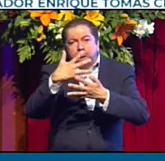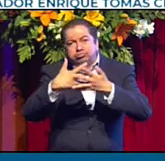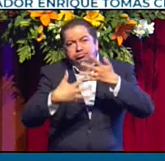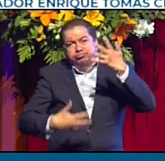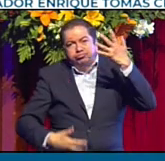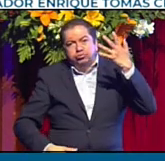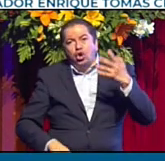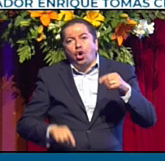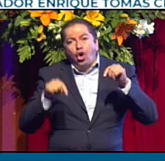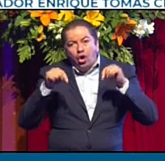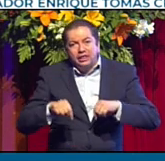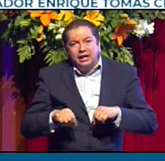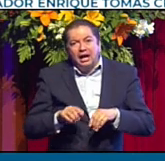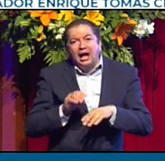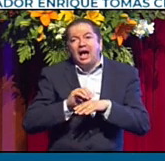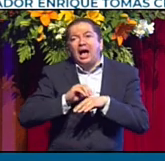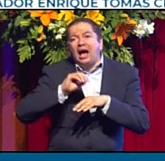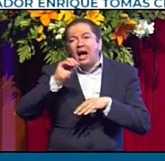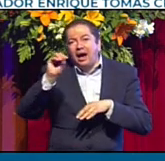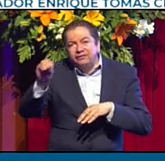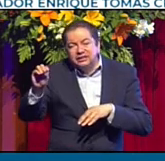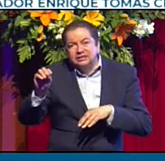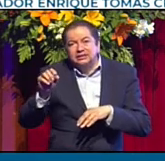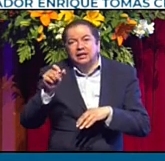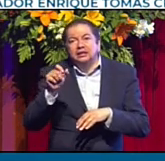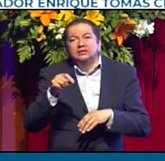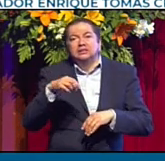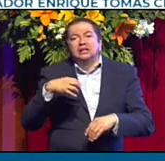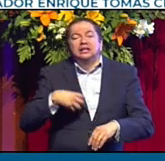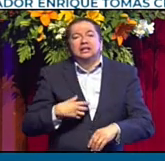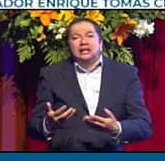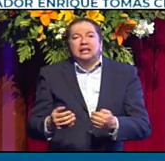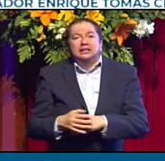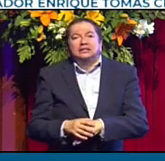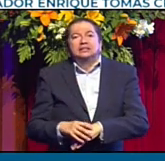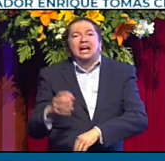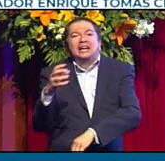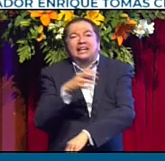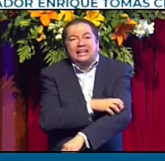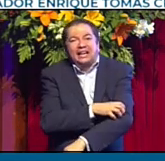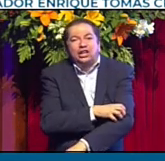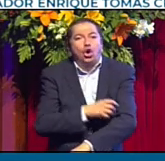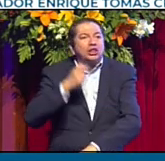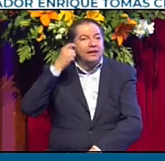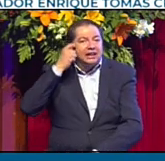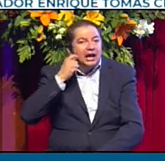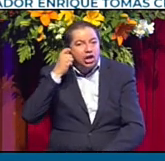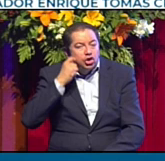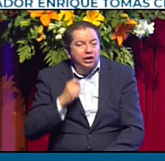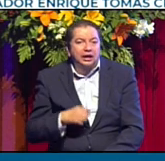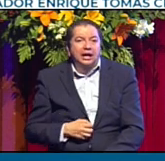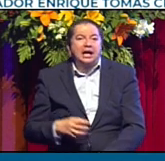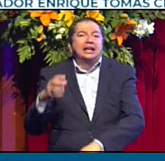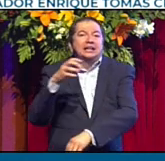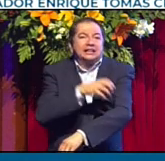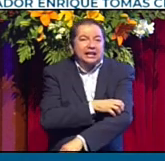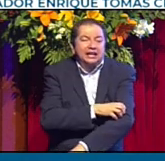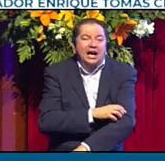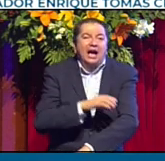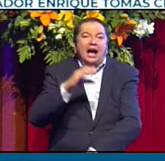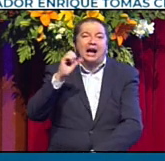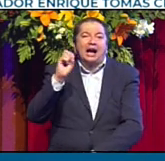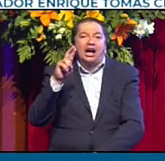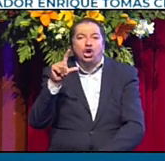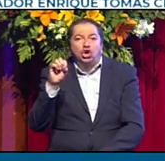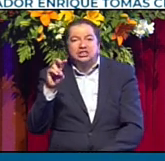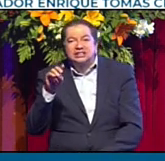que hoy día le dicen al presidente si existe la región del Libertador Bernardo O'Higgins, si existe la región del general Carlos Ibáñez